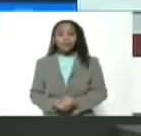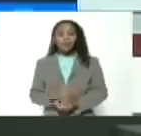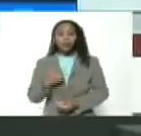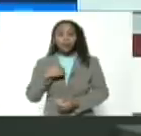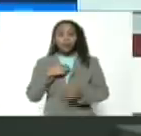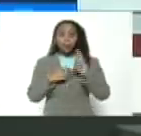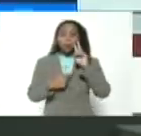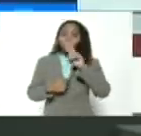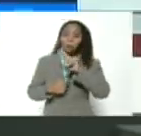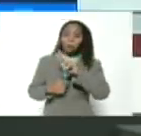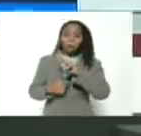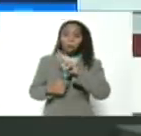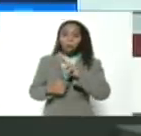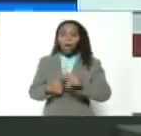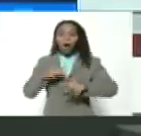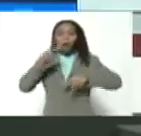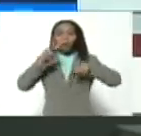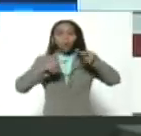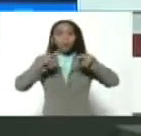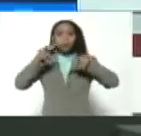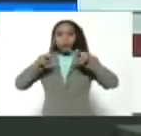estuvimos viendo una exposición